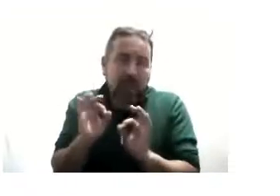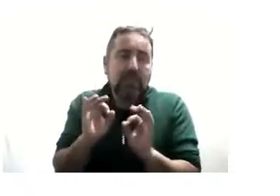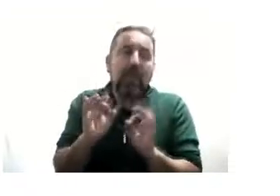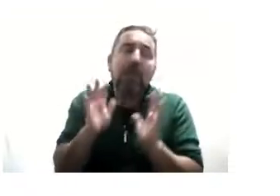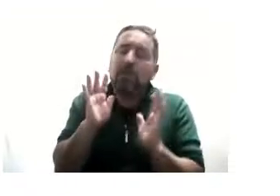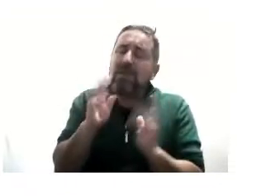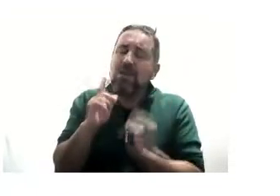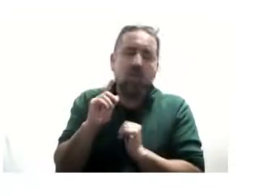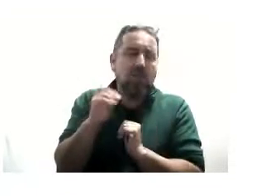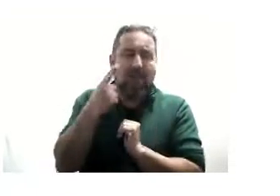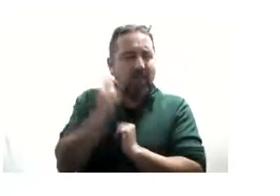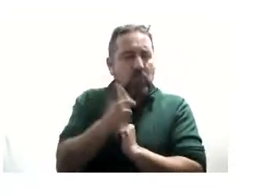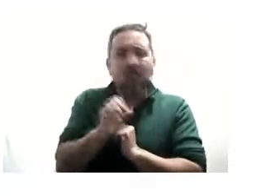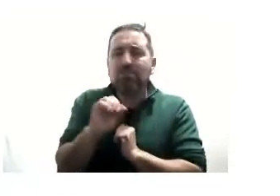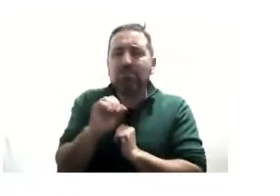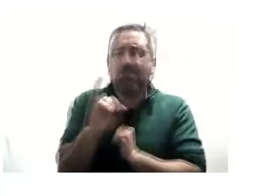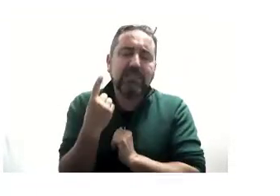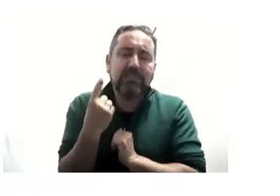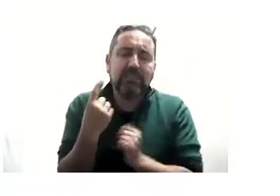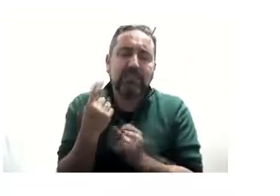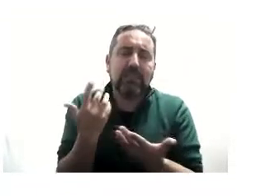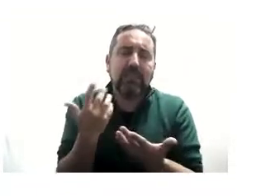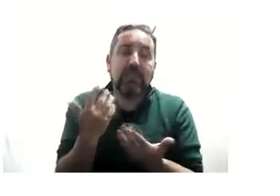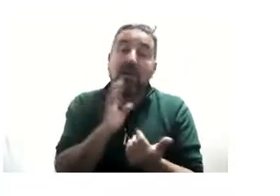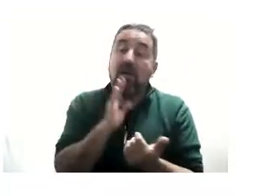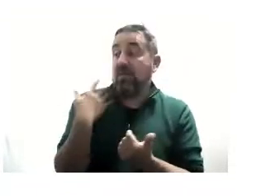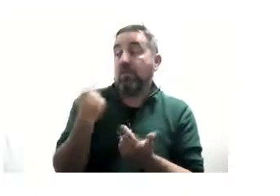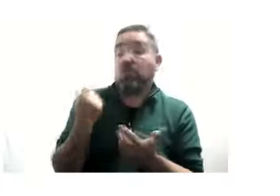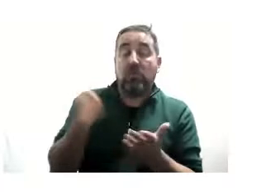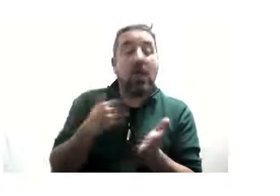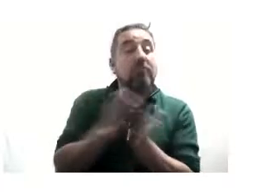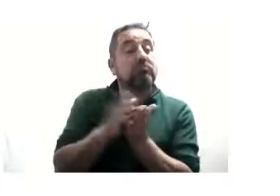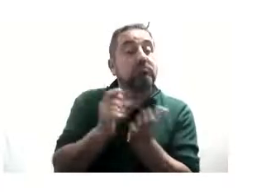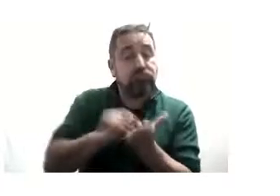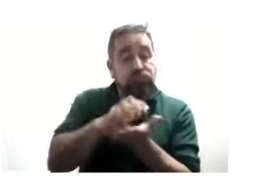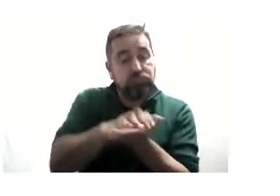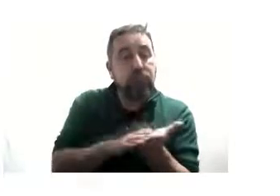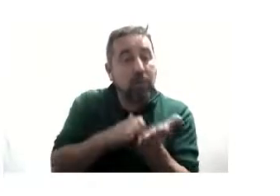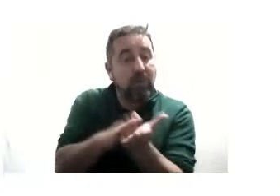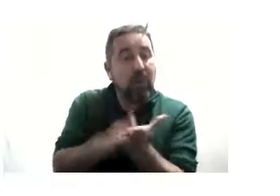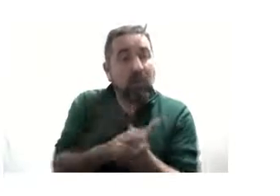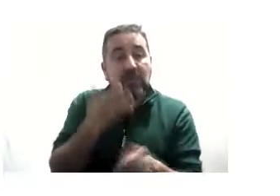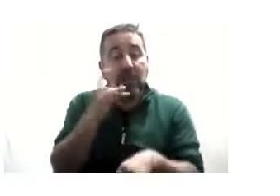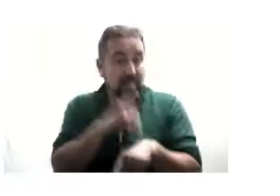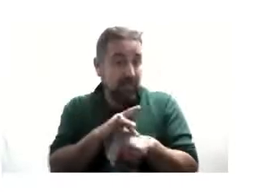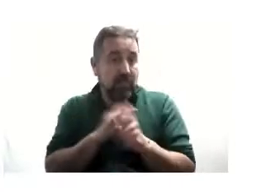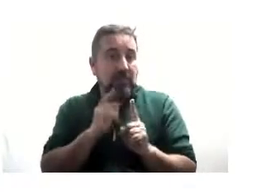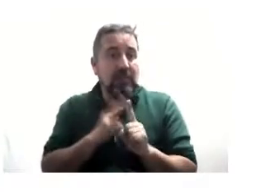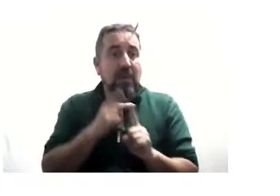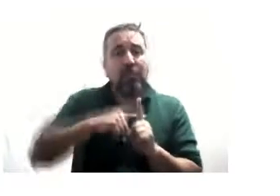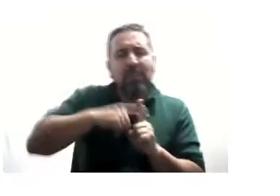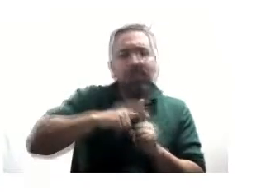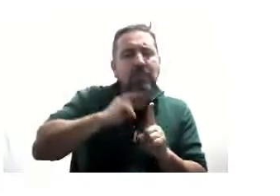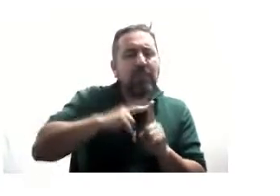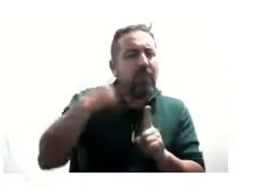lo más habitual es que nos valga, como hemos publicado recientemente, cuando tenemos un paciente con un orinodal acústico en el que